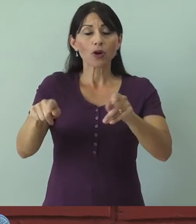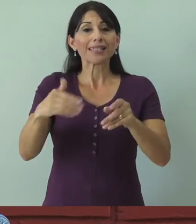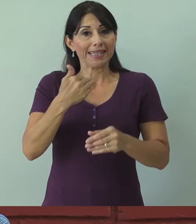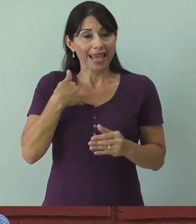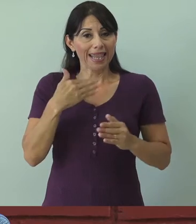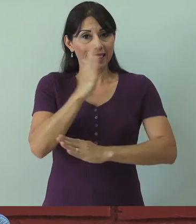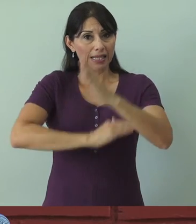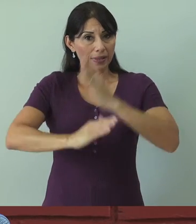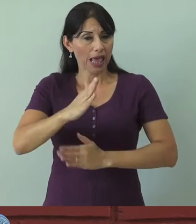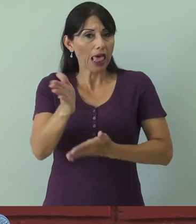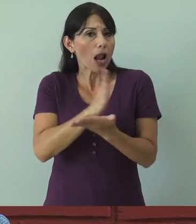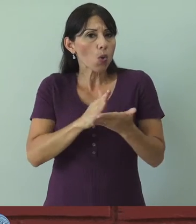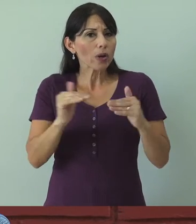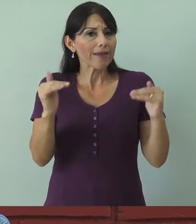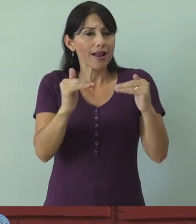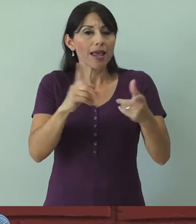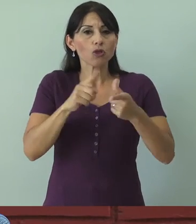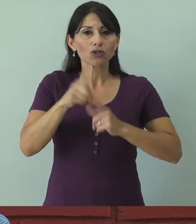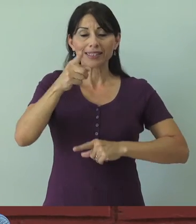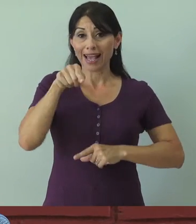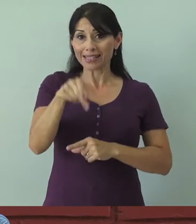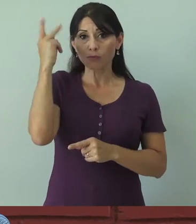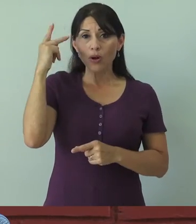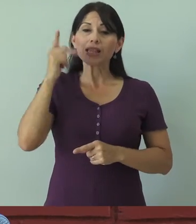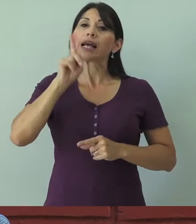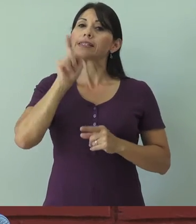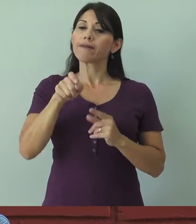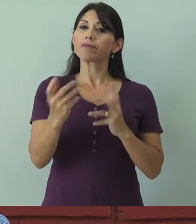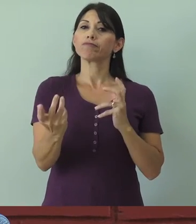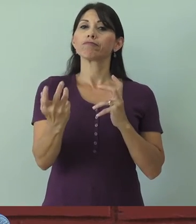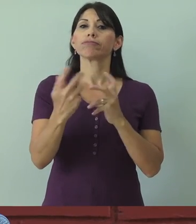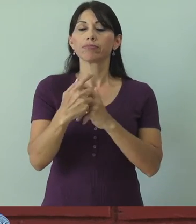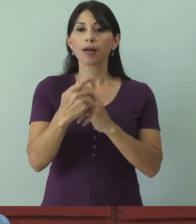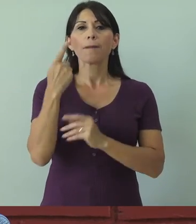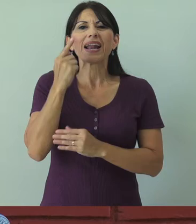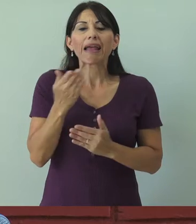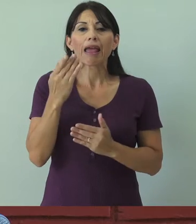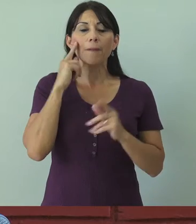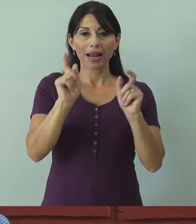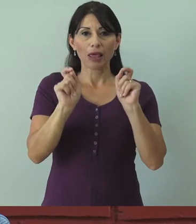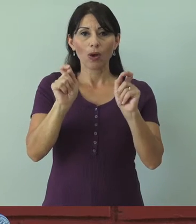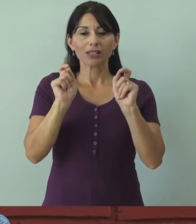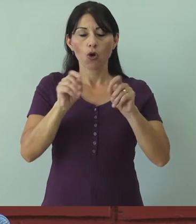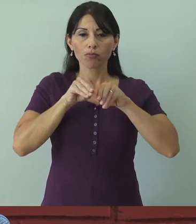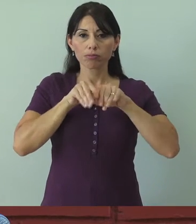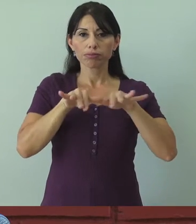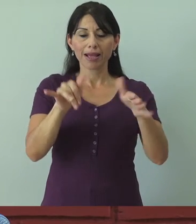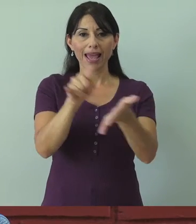grado de discapacidad, pues deberíamos también implementar esas políticas para que en el sector de educación se permee